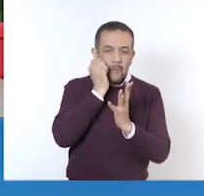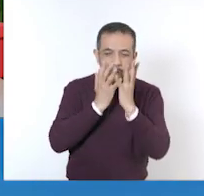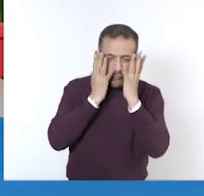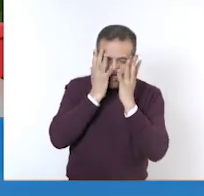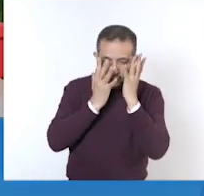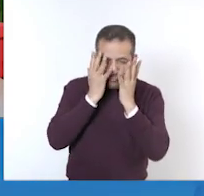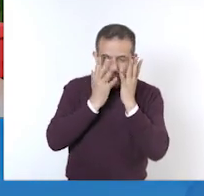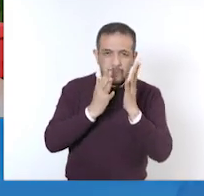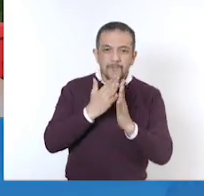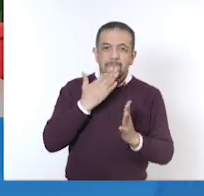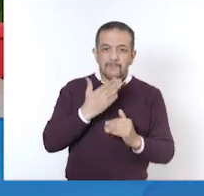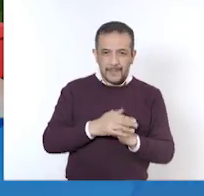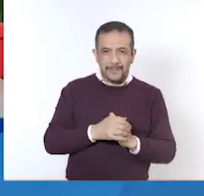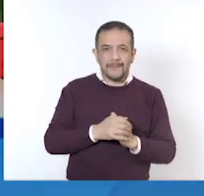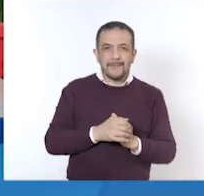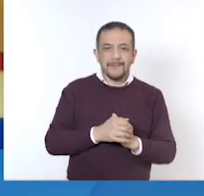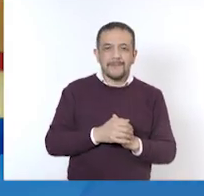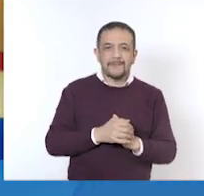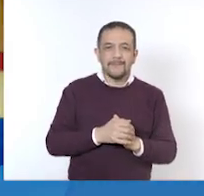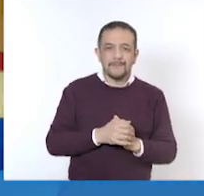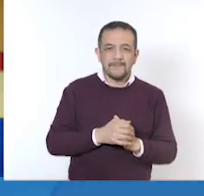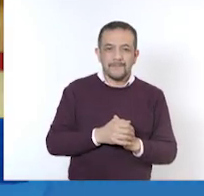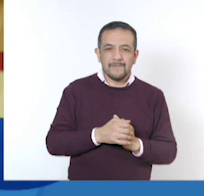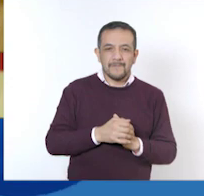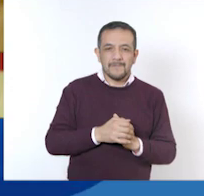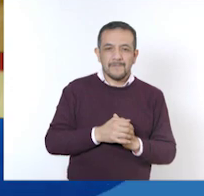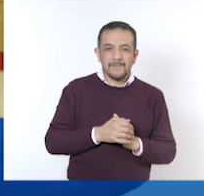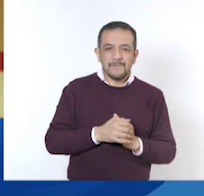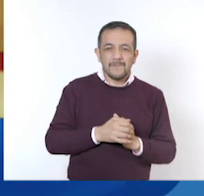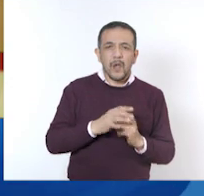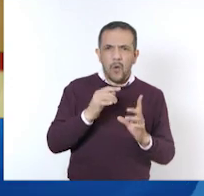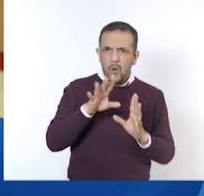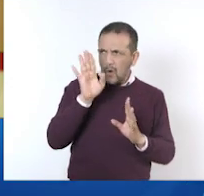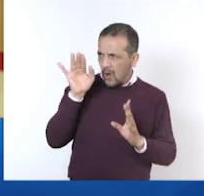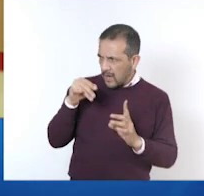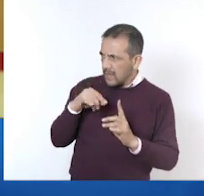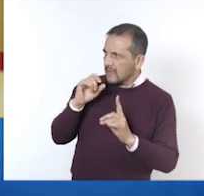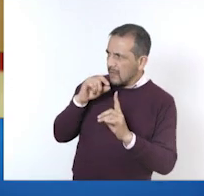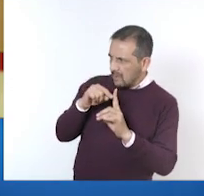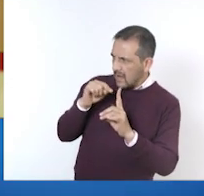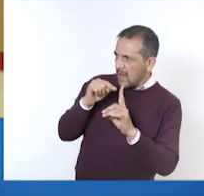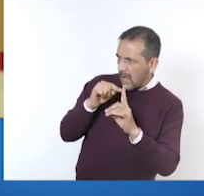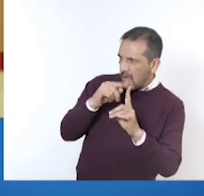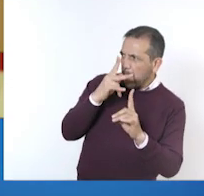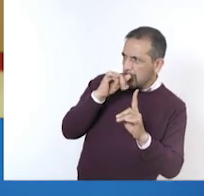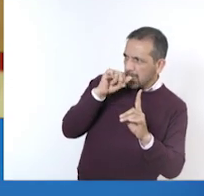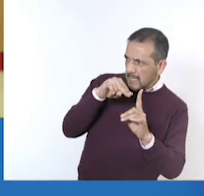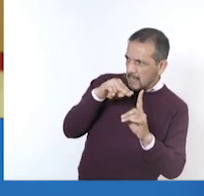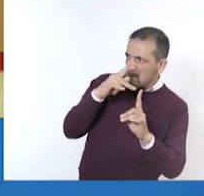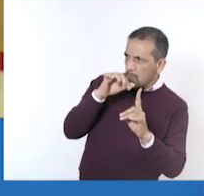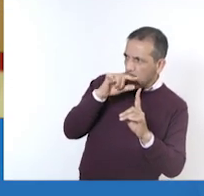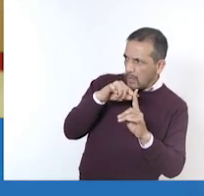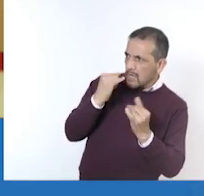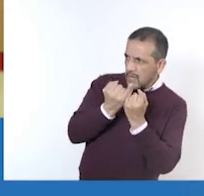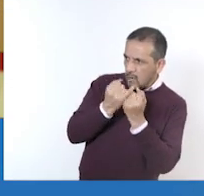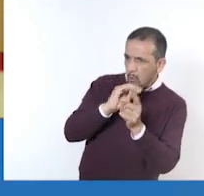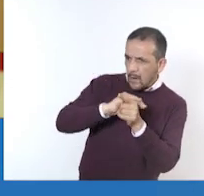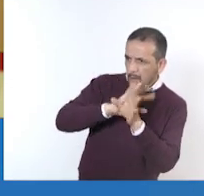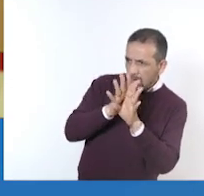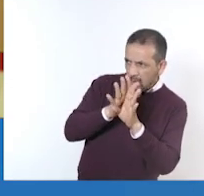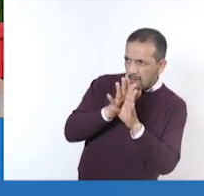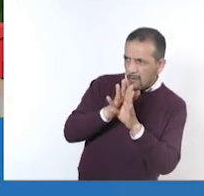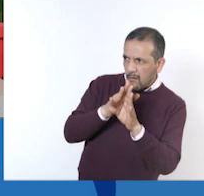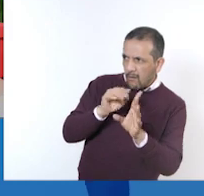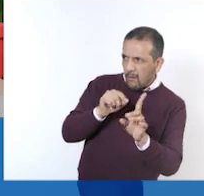con agua y con jabón. Oigan, ¿será que a Pimpón también le afectó la pandemia del